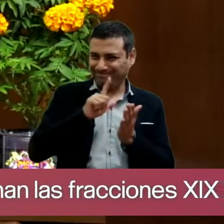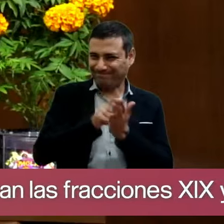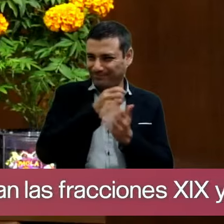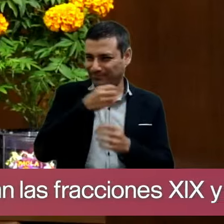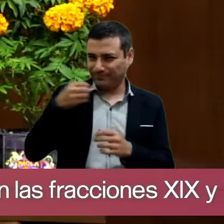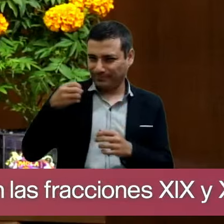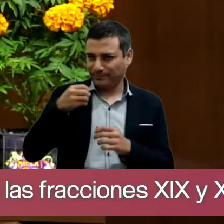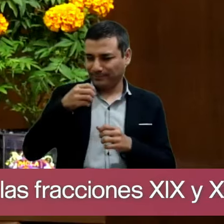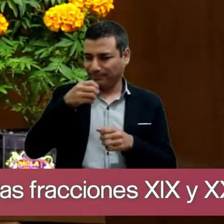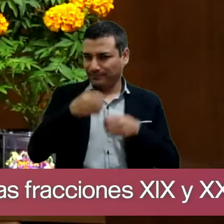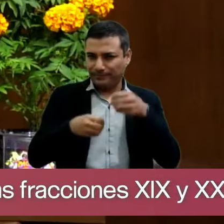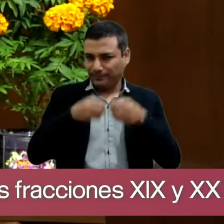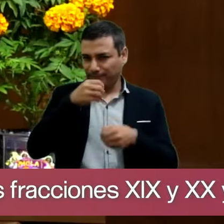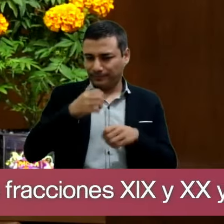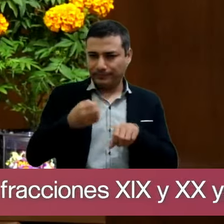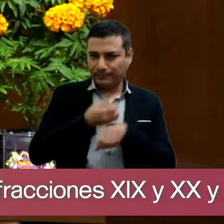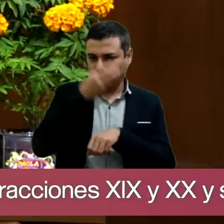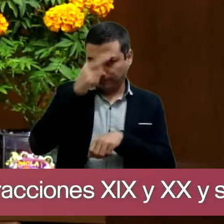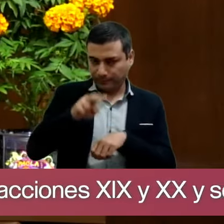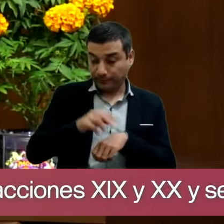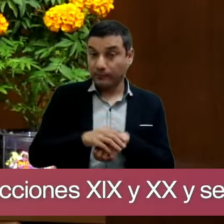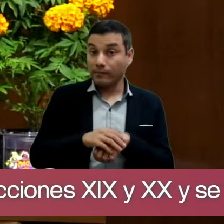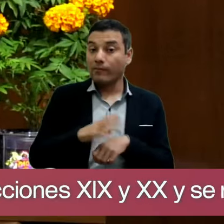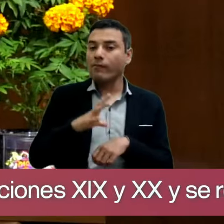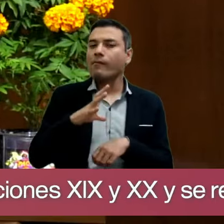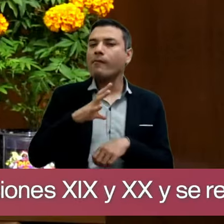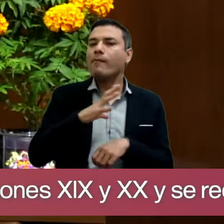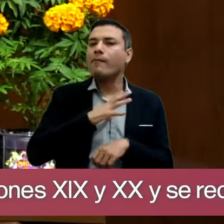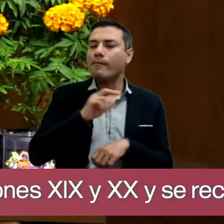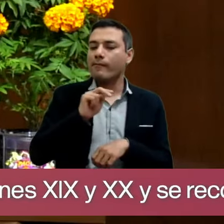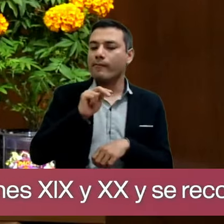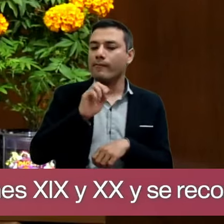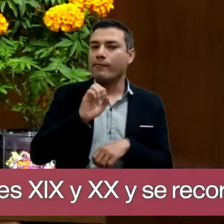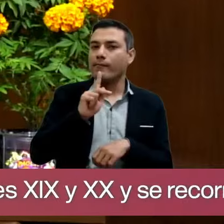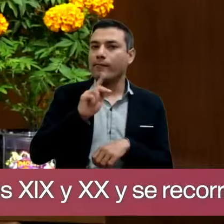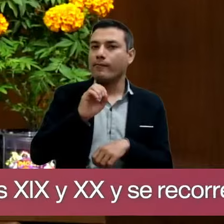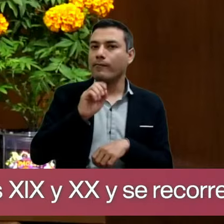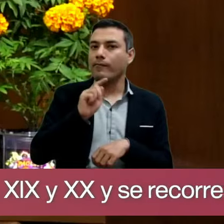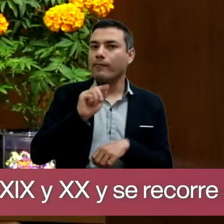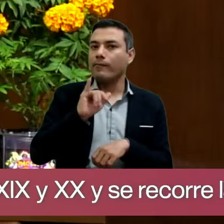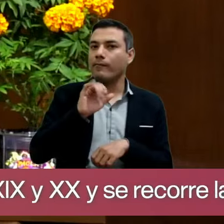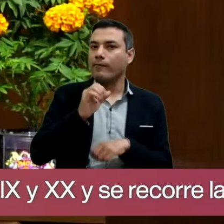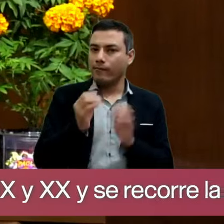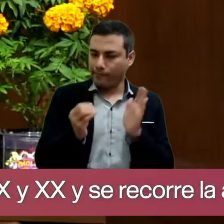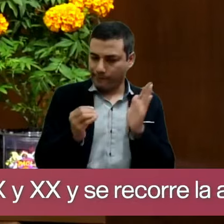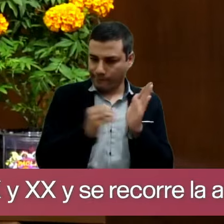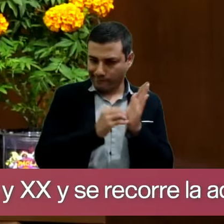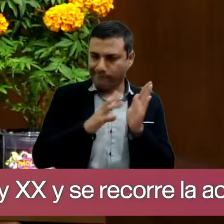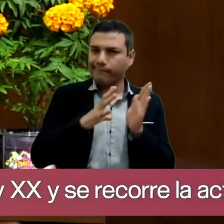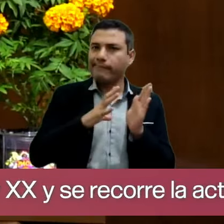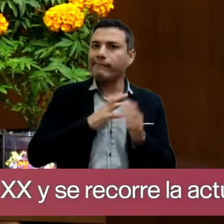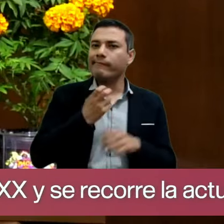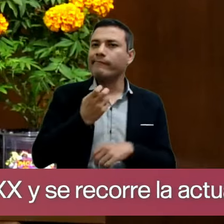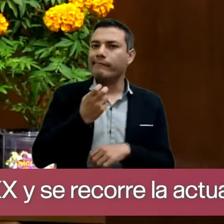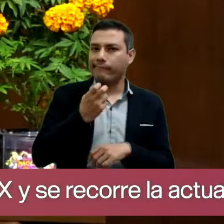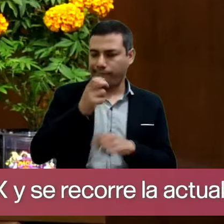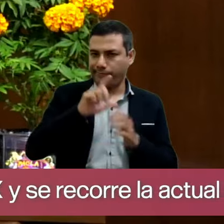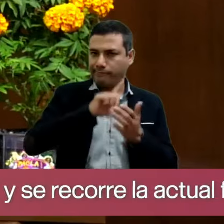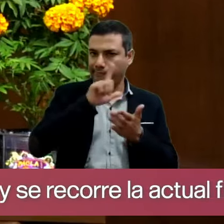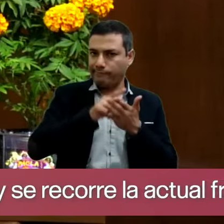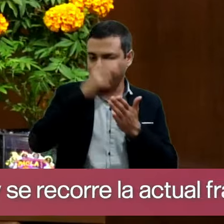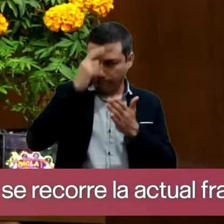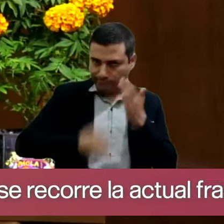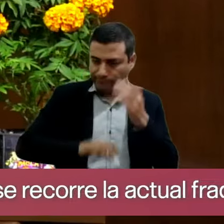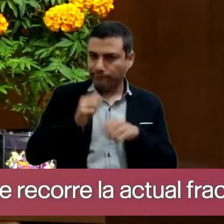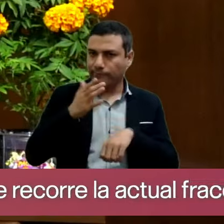México, se reconoció el nepotismo como una falta administrativa para que las y los